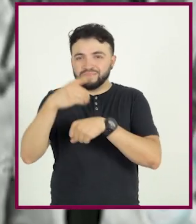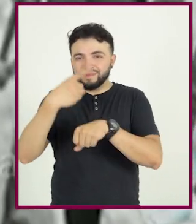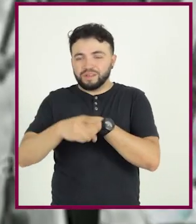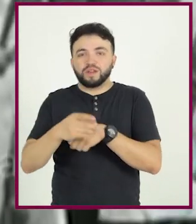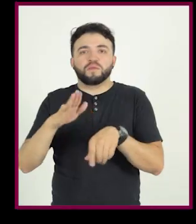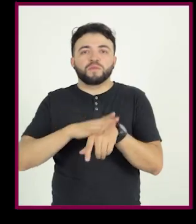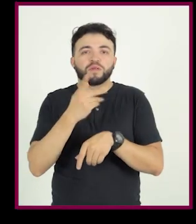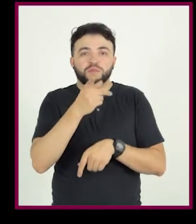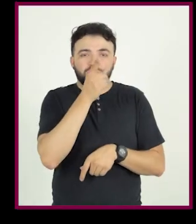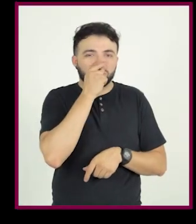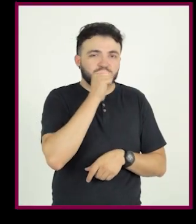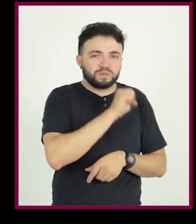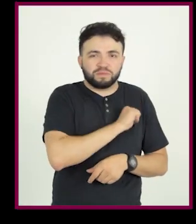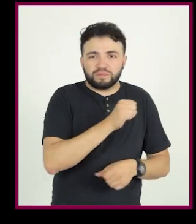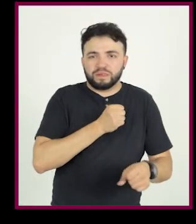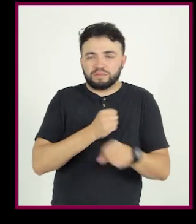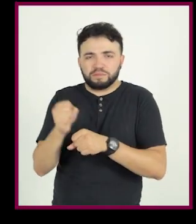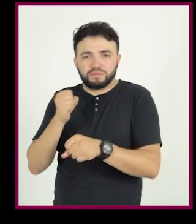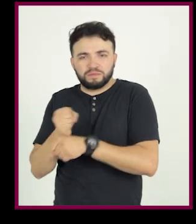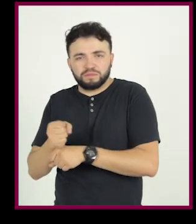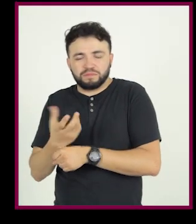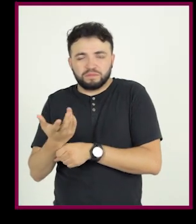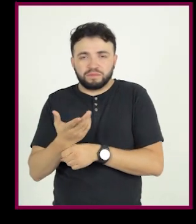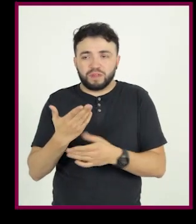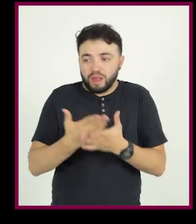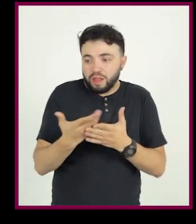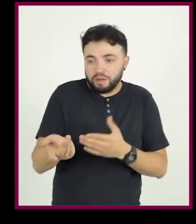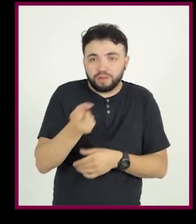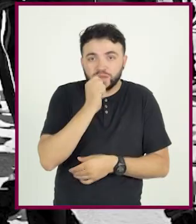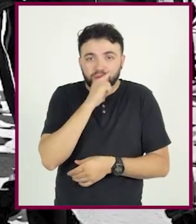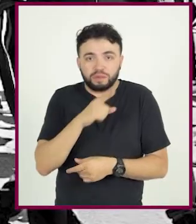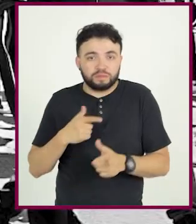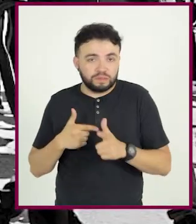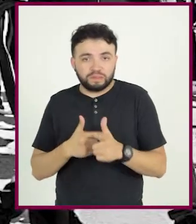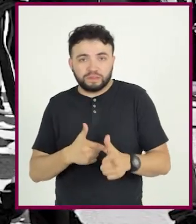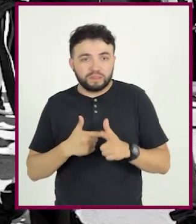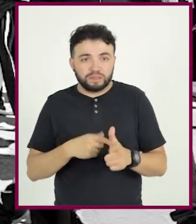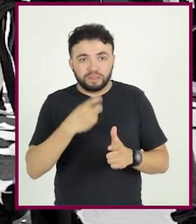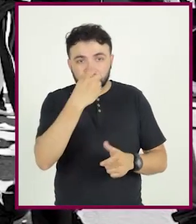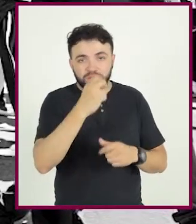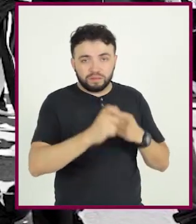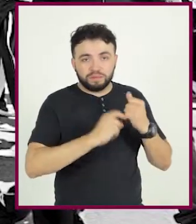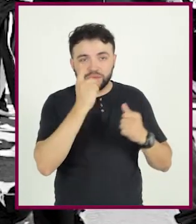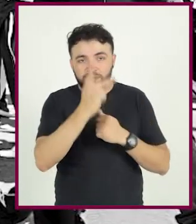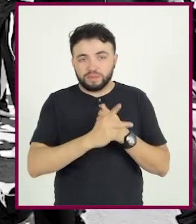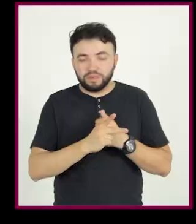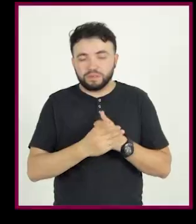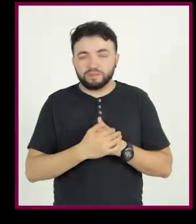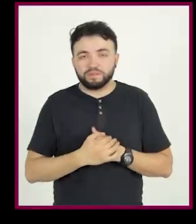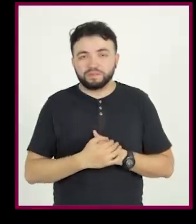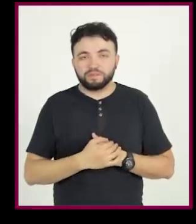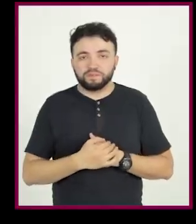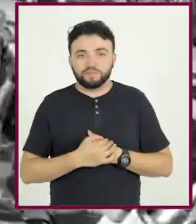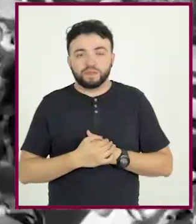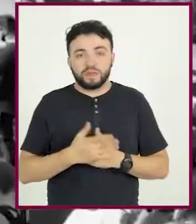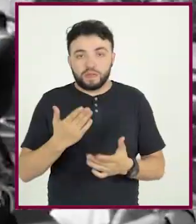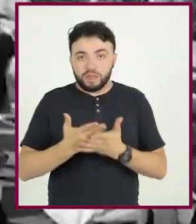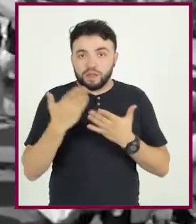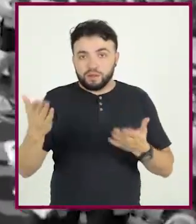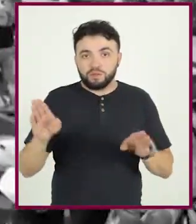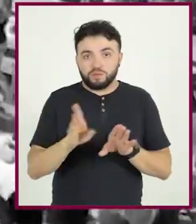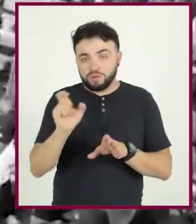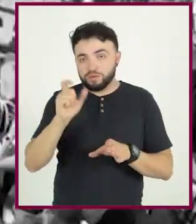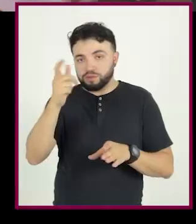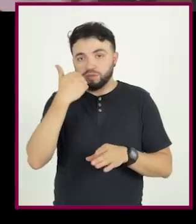de violencia contra afroamericanos por parte de la policía que en pleno siglo XXI continúan ocurriendo en